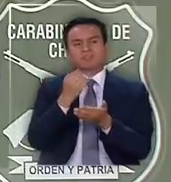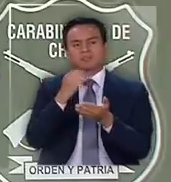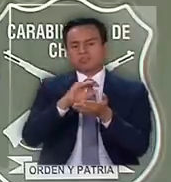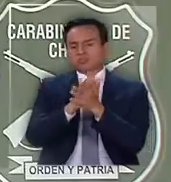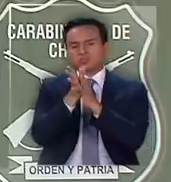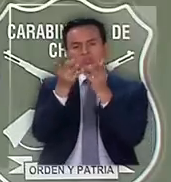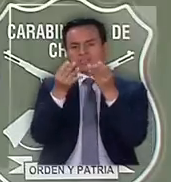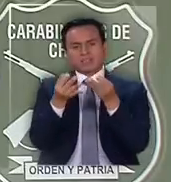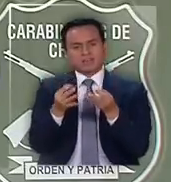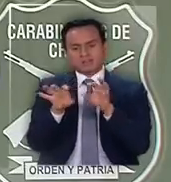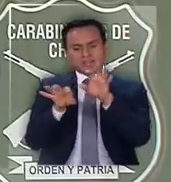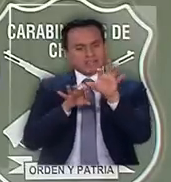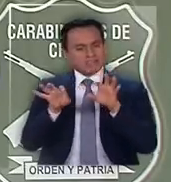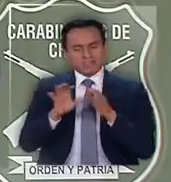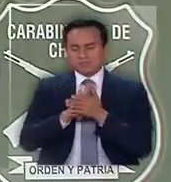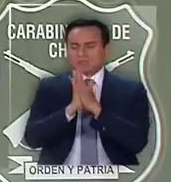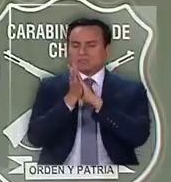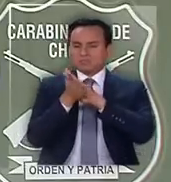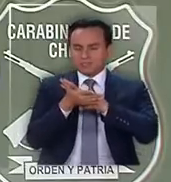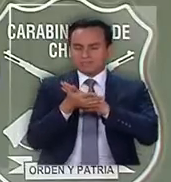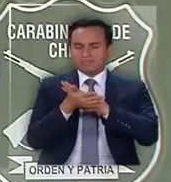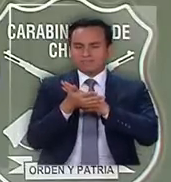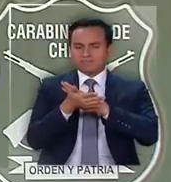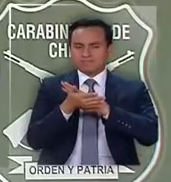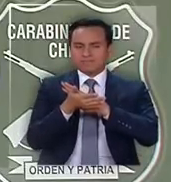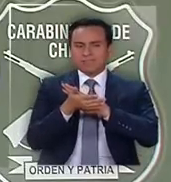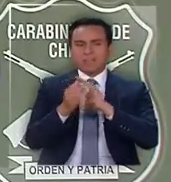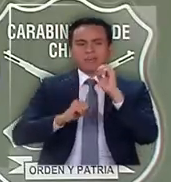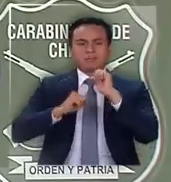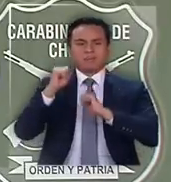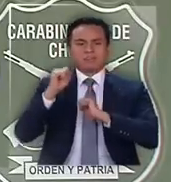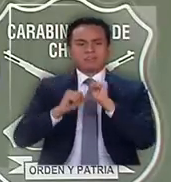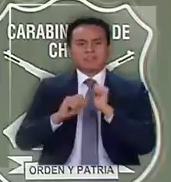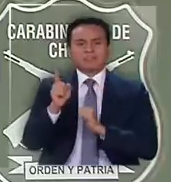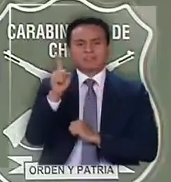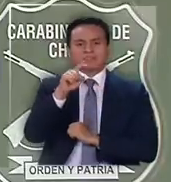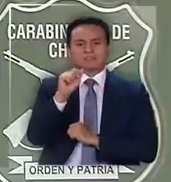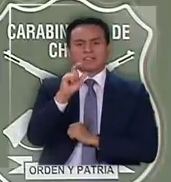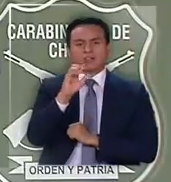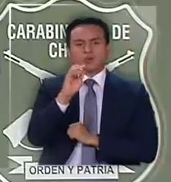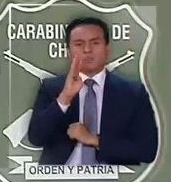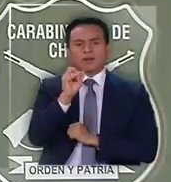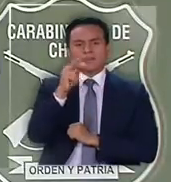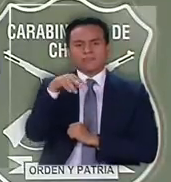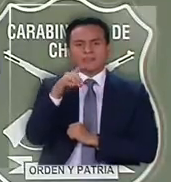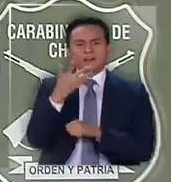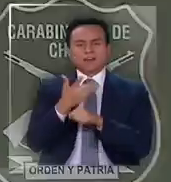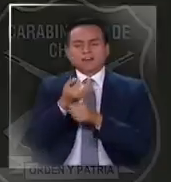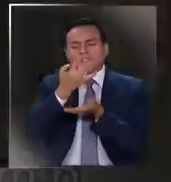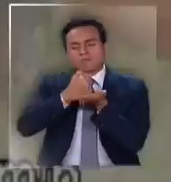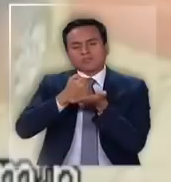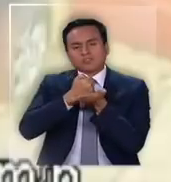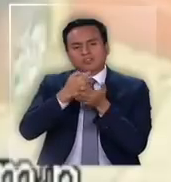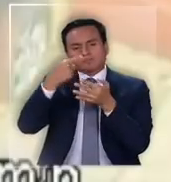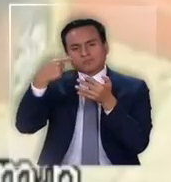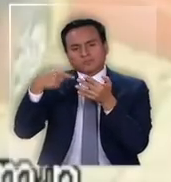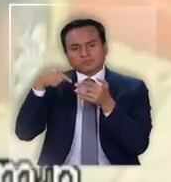totalidad de la mercadería de la empresa Salcobrán, consistente en productos